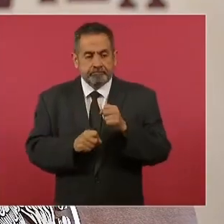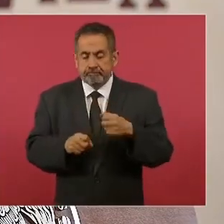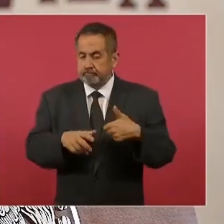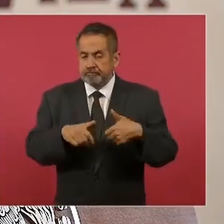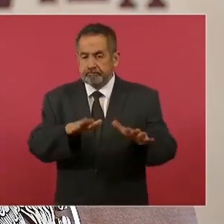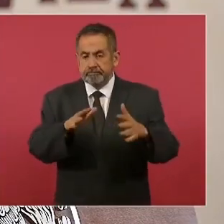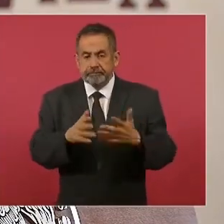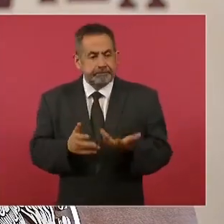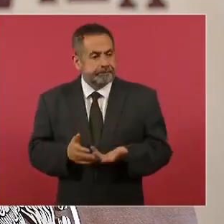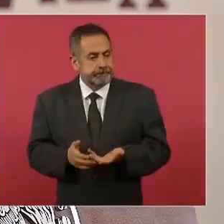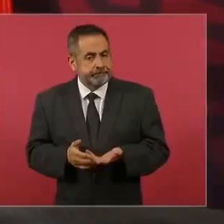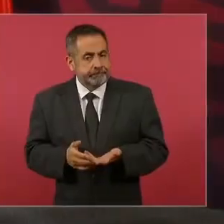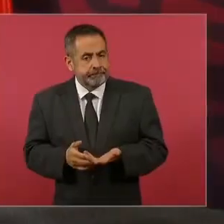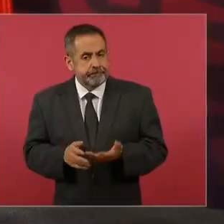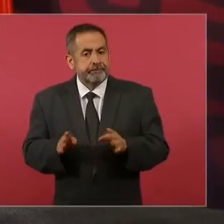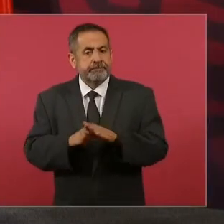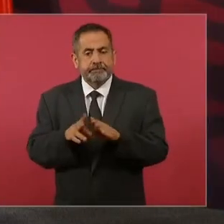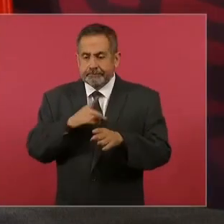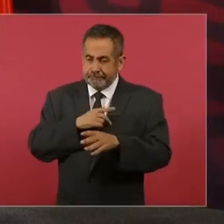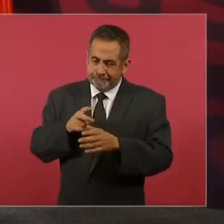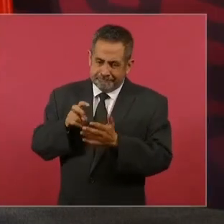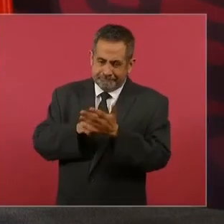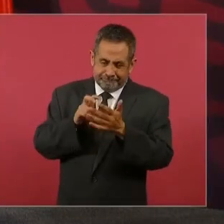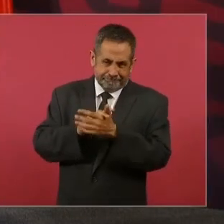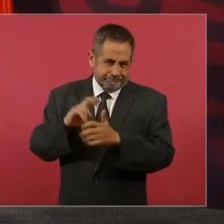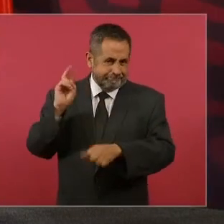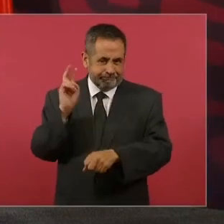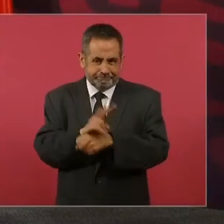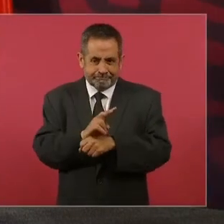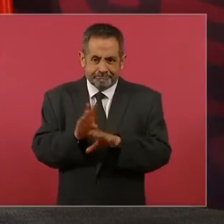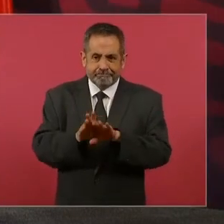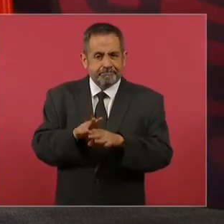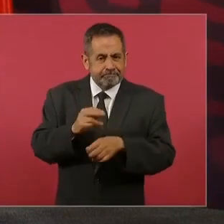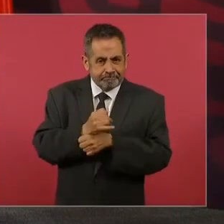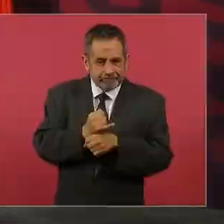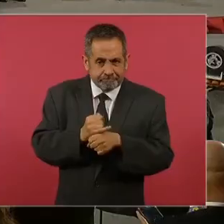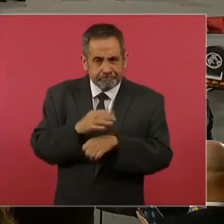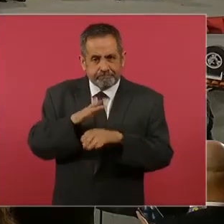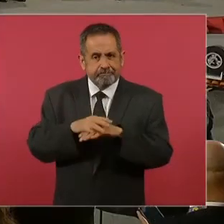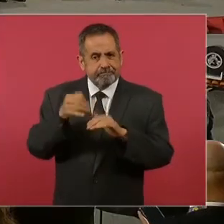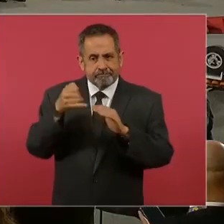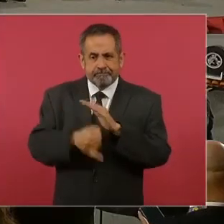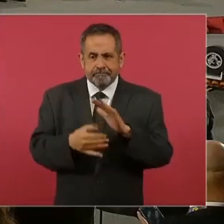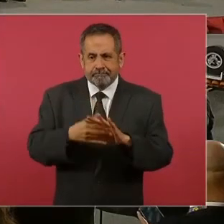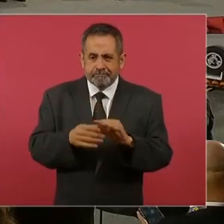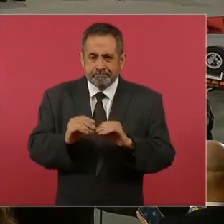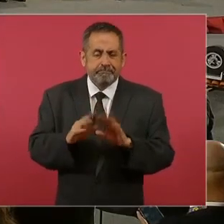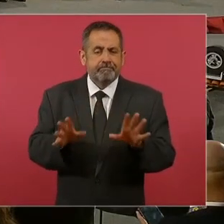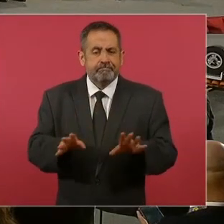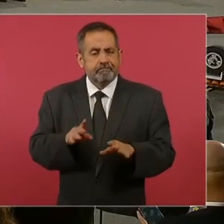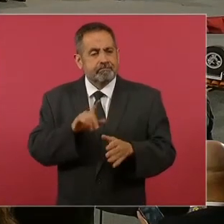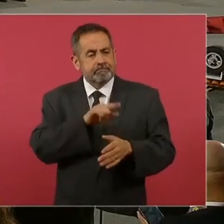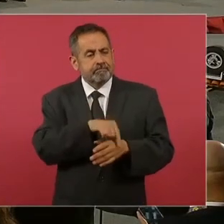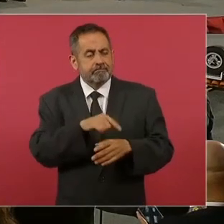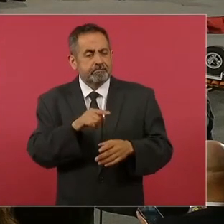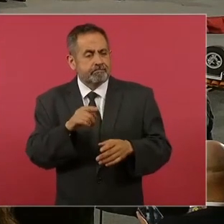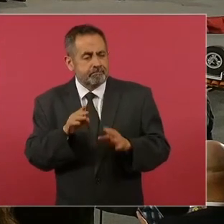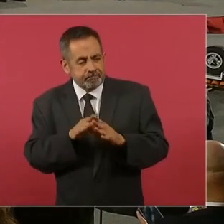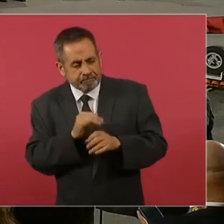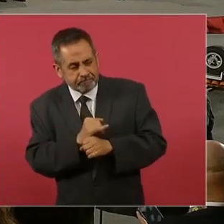obligando a la autoridad a fortalecer las acciones de investigación y de litigio y